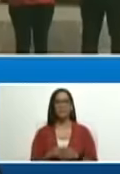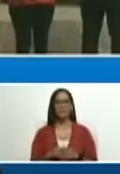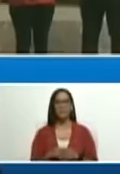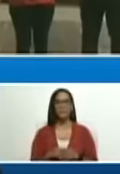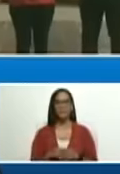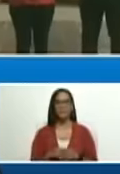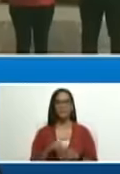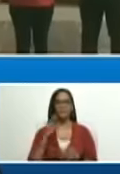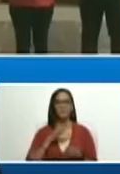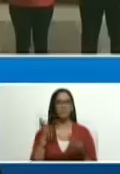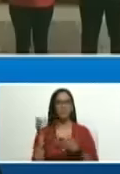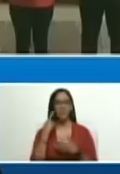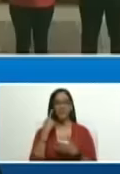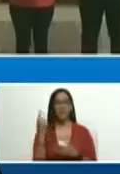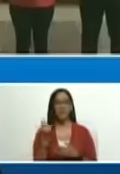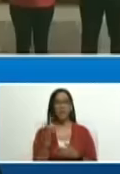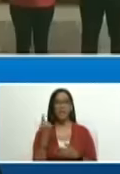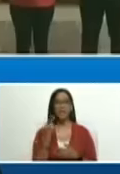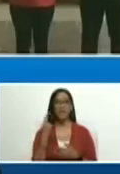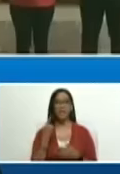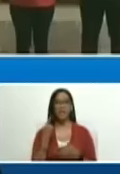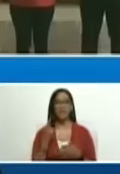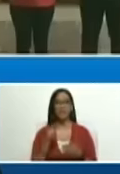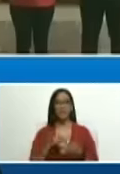Jacqueline está allá, se ve solita, vale.